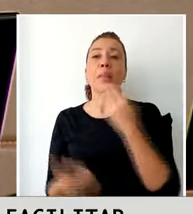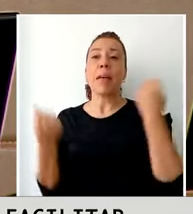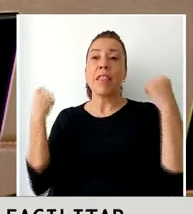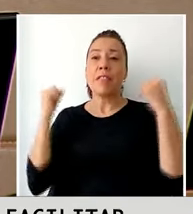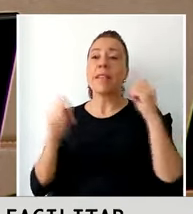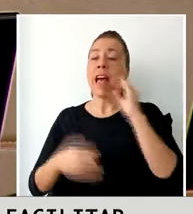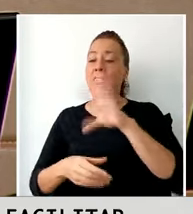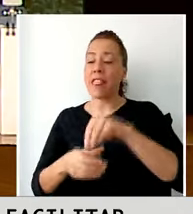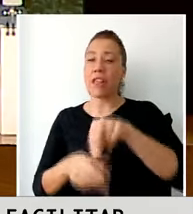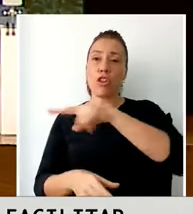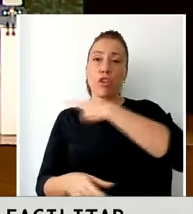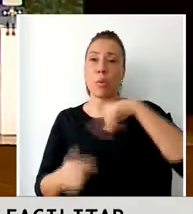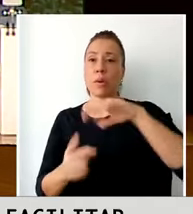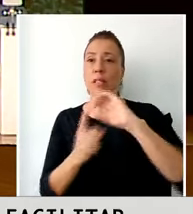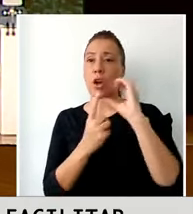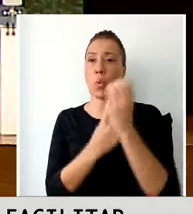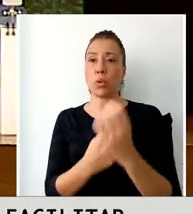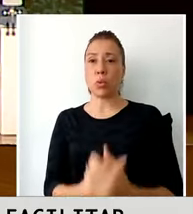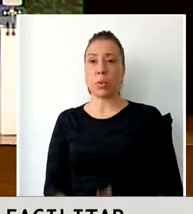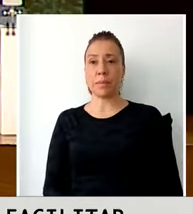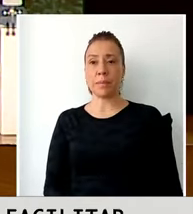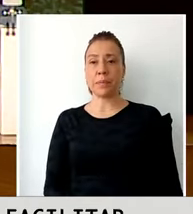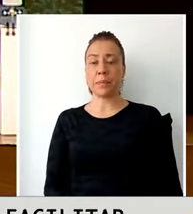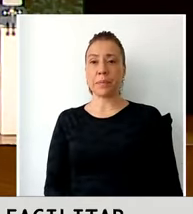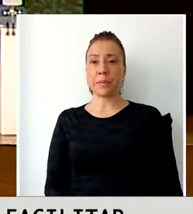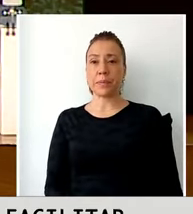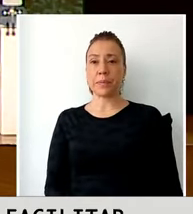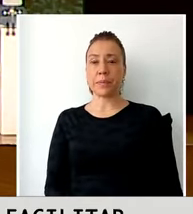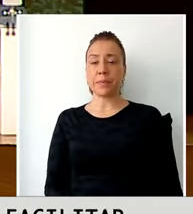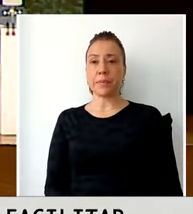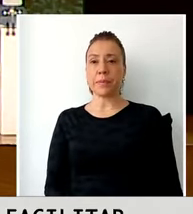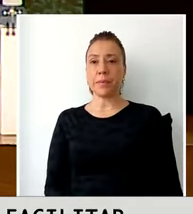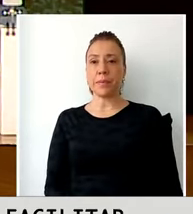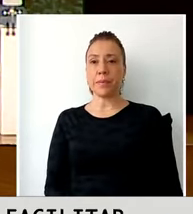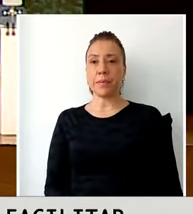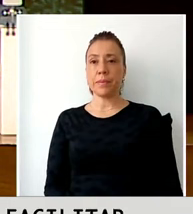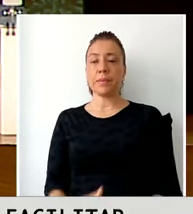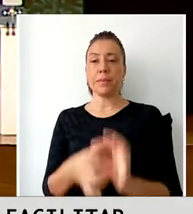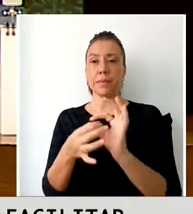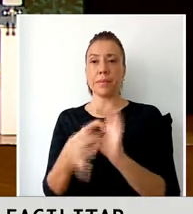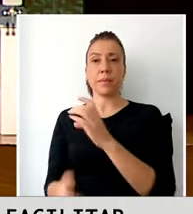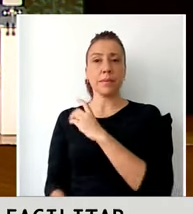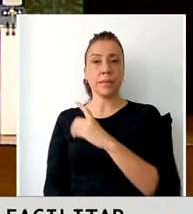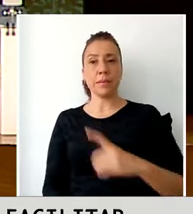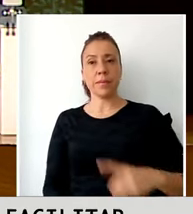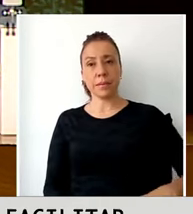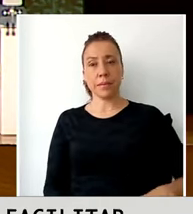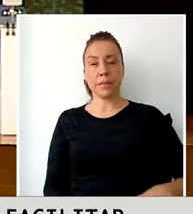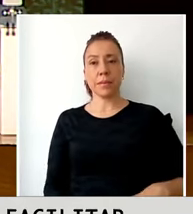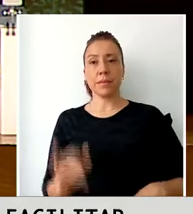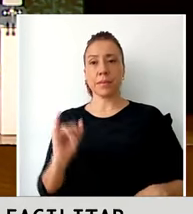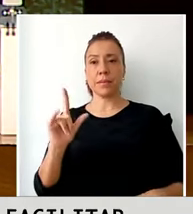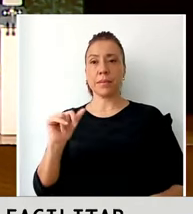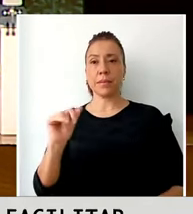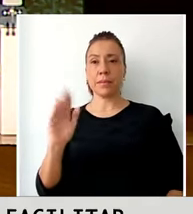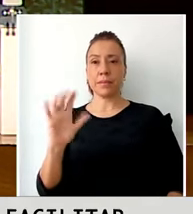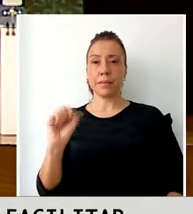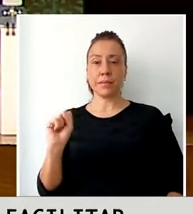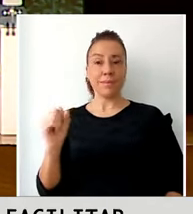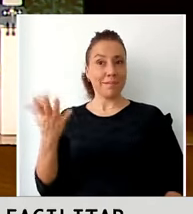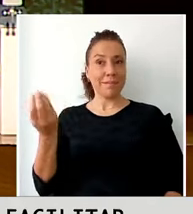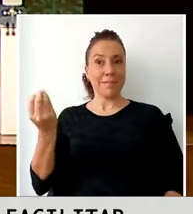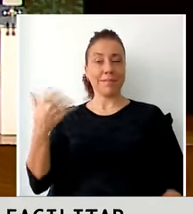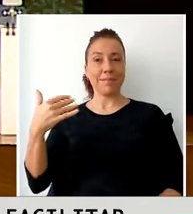he dicho señor presidente Muchas gracias diputado y la vaca gran diputado queremos